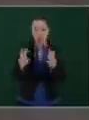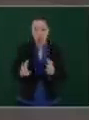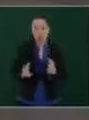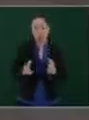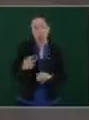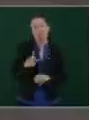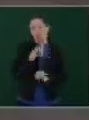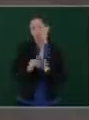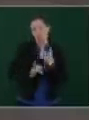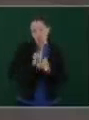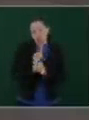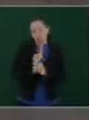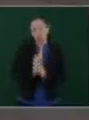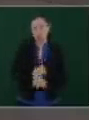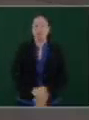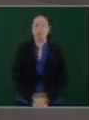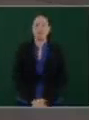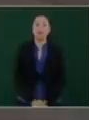internacionales.